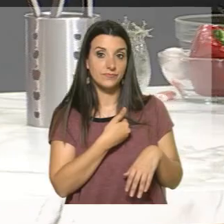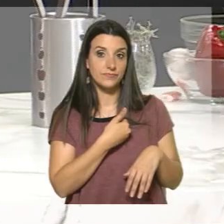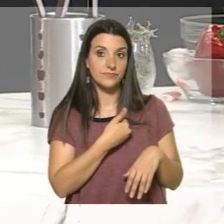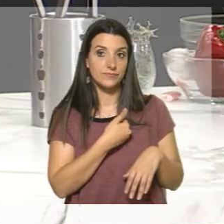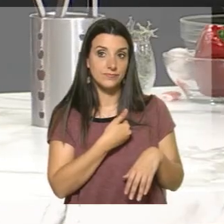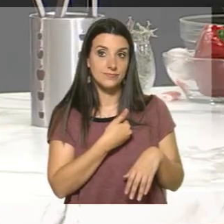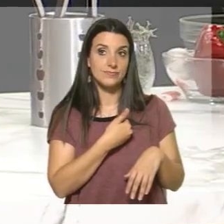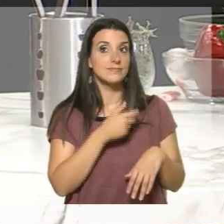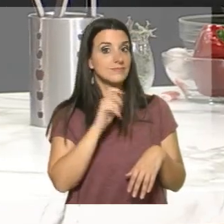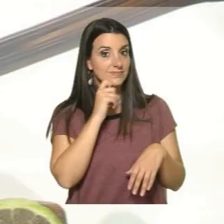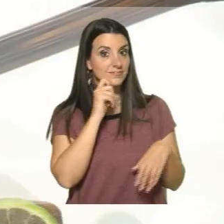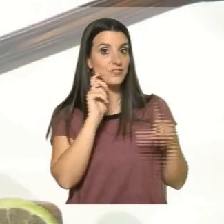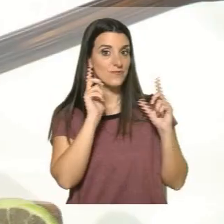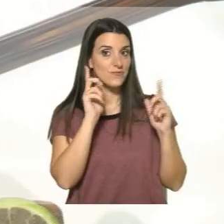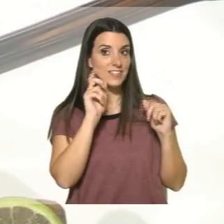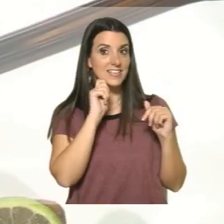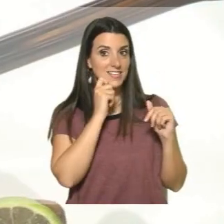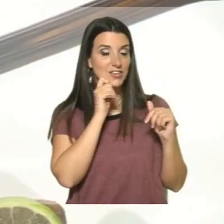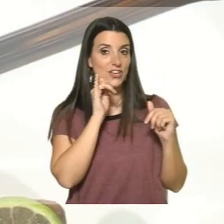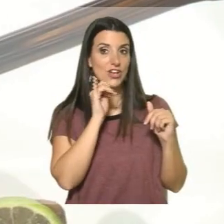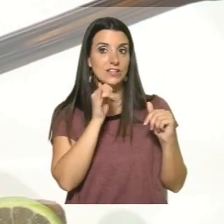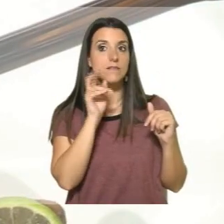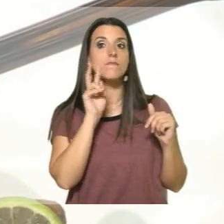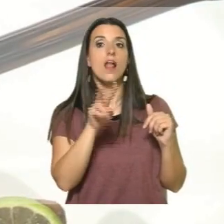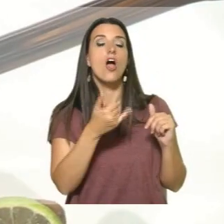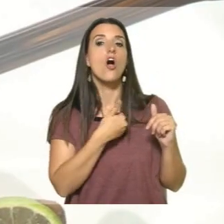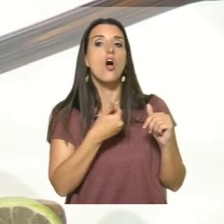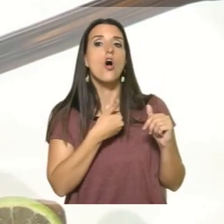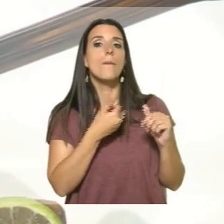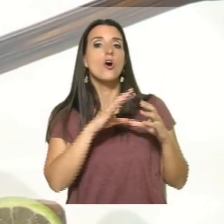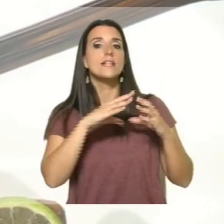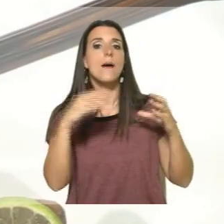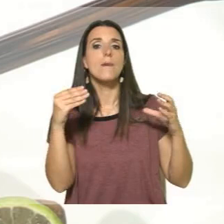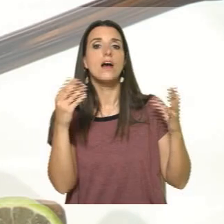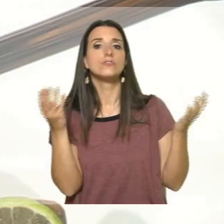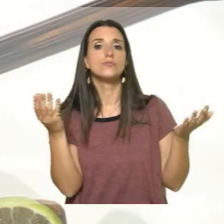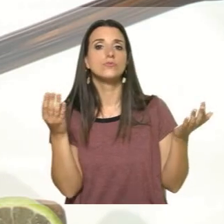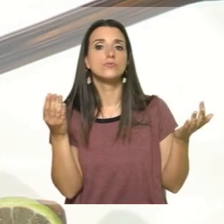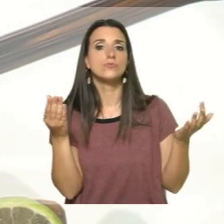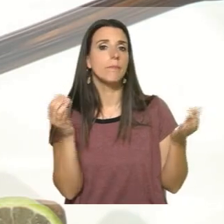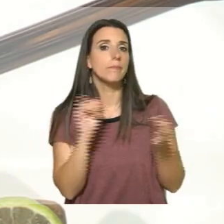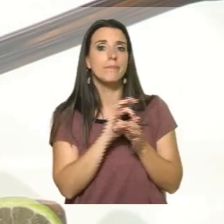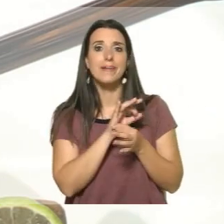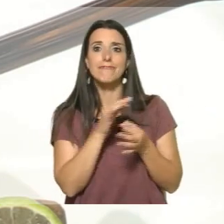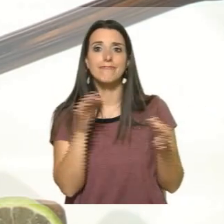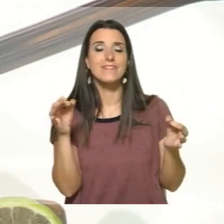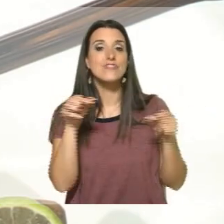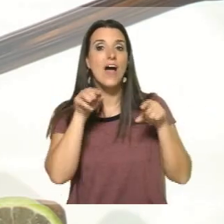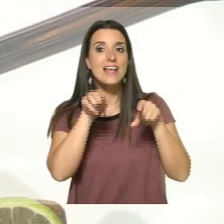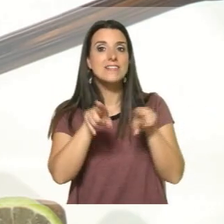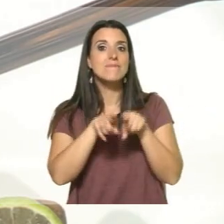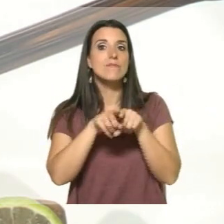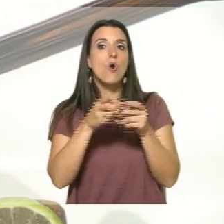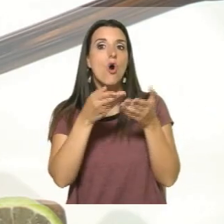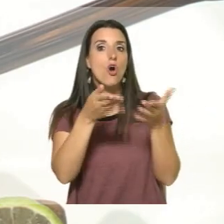Sí. Y que disfruten mucho el viernes. Claro. Un lindo día, mirá, ¿no? Ahí cómo quedó el calabacín. Sí. Espectacular. Así cuando lo tenemos que sacar del